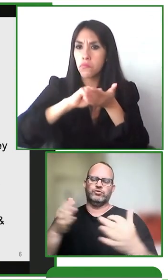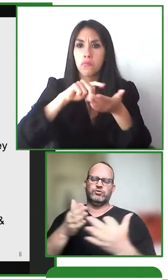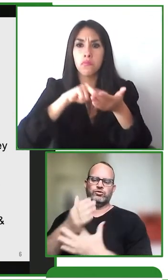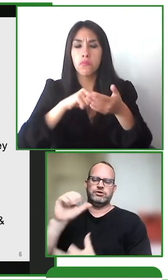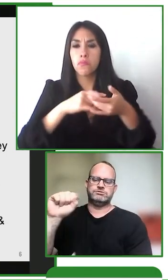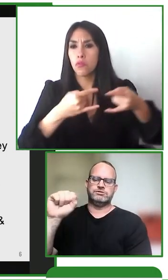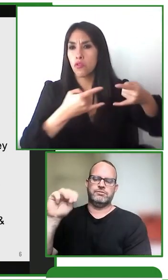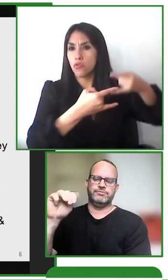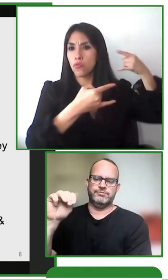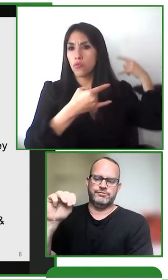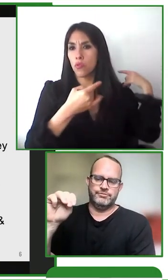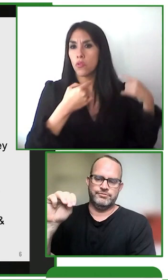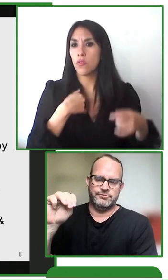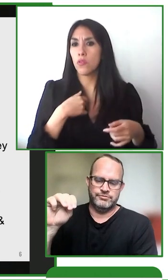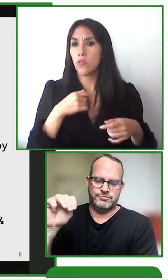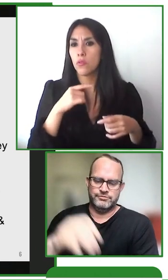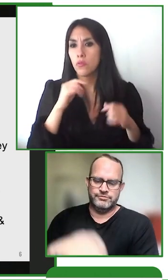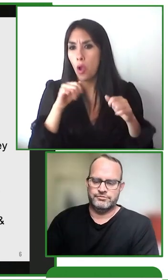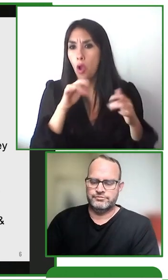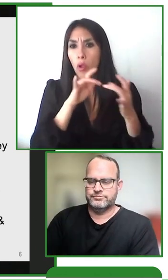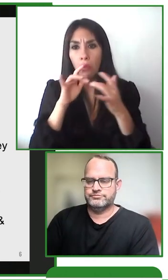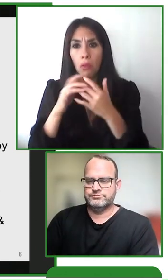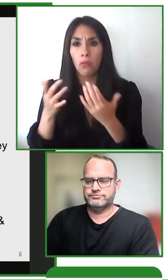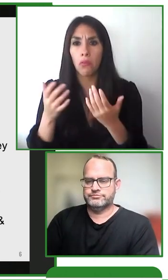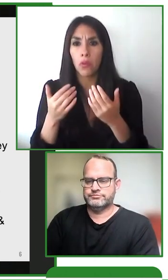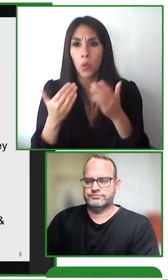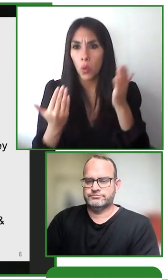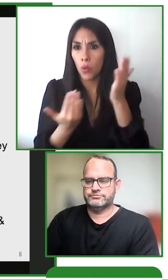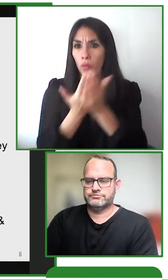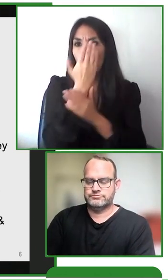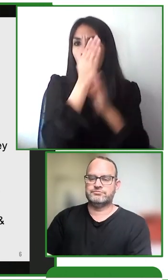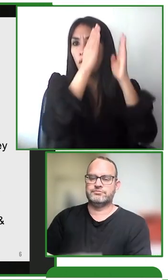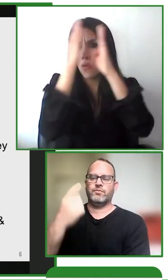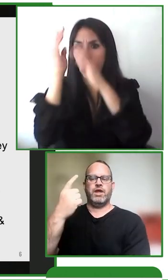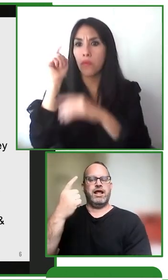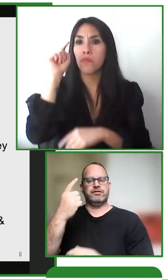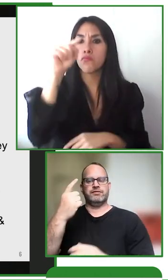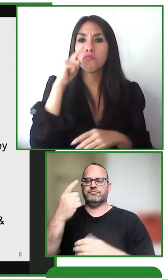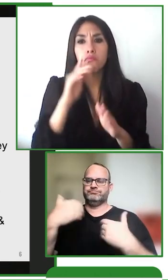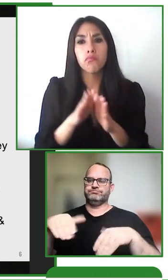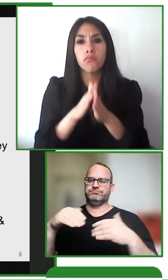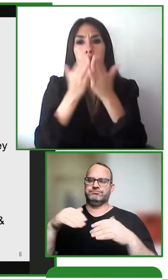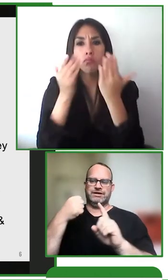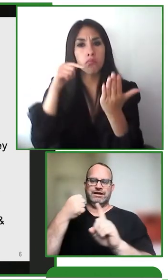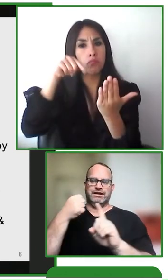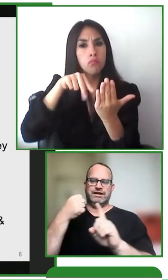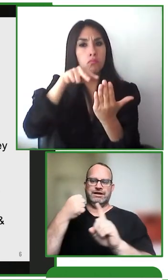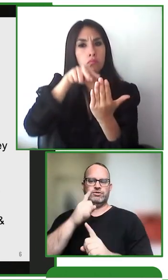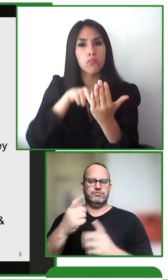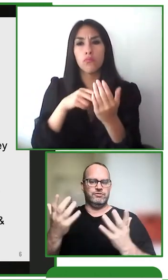creación de esta nueva biblioteca. A través de estas historias podemos distribuir